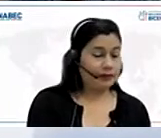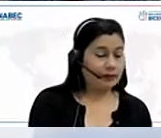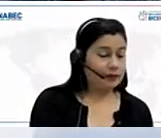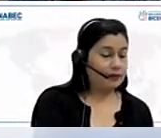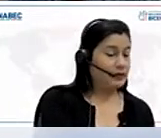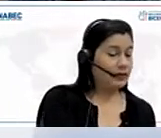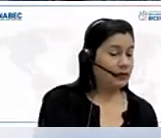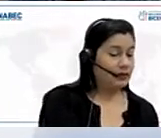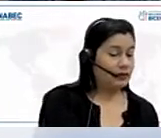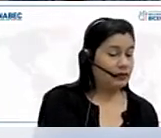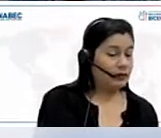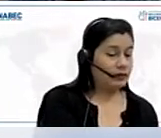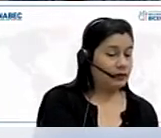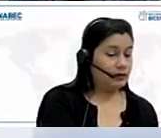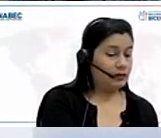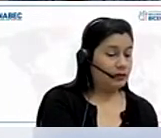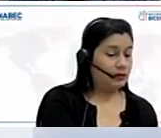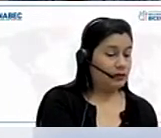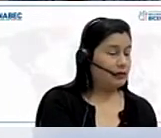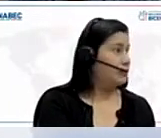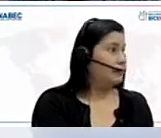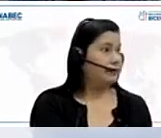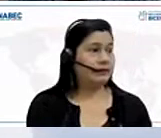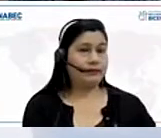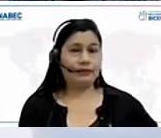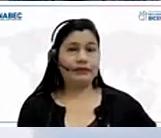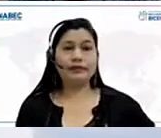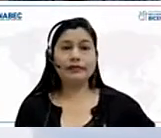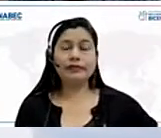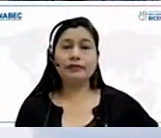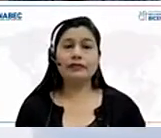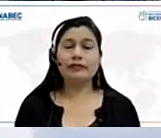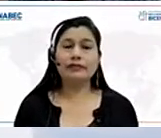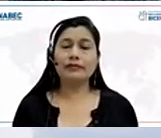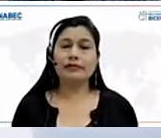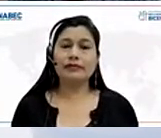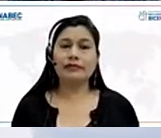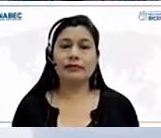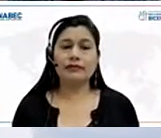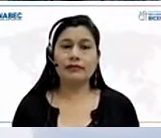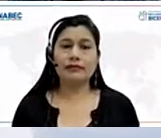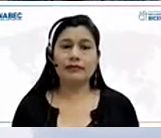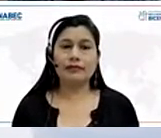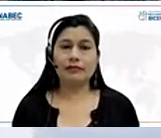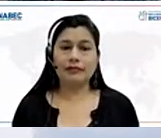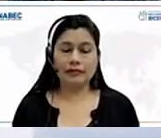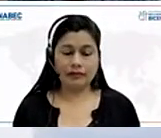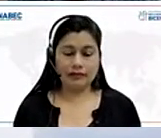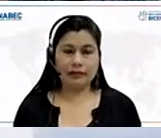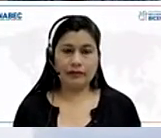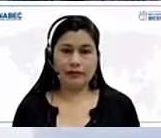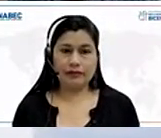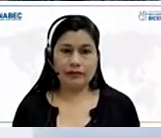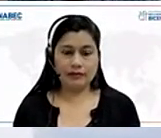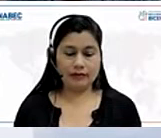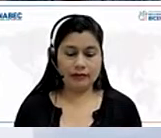Bueno, la convocatoria de la beca de posgrado es todos los años entre los meses de abril y mayo. Entonces, si para ese momento